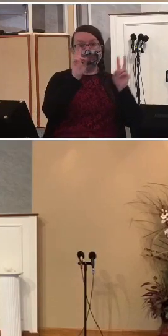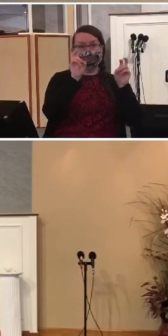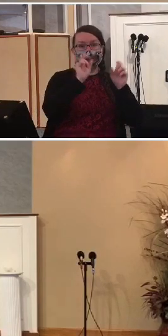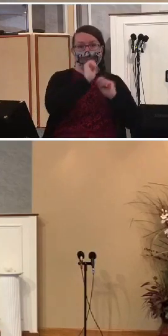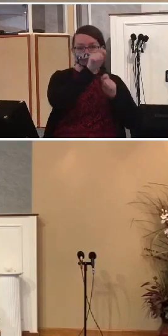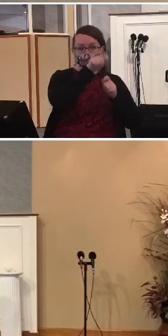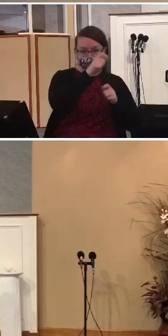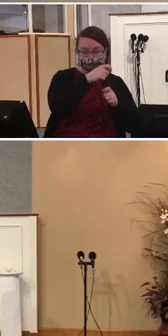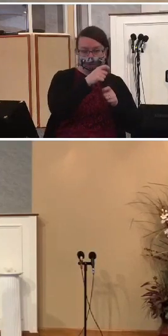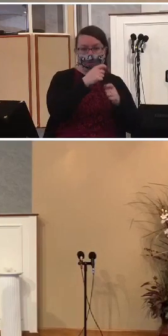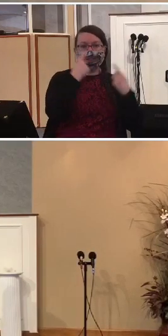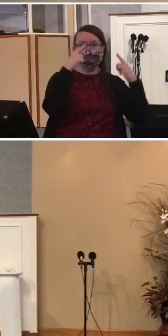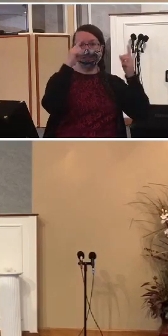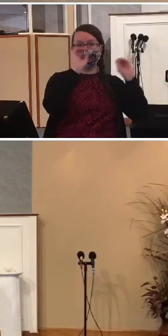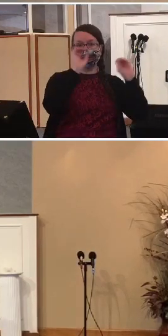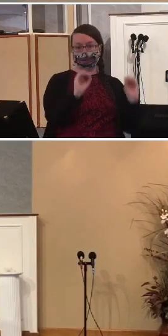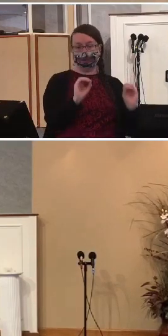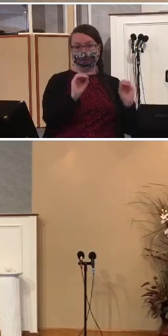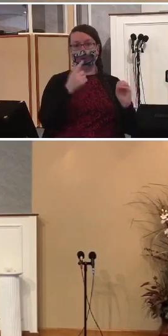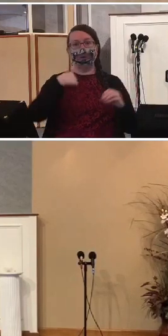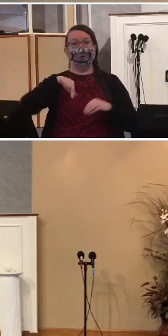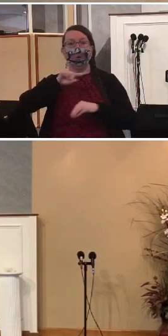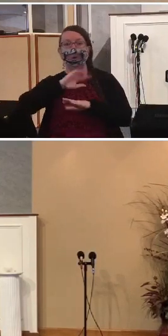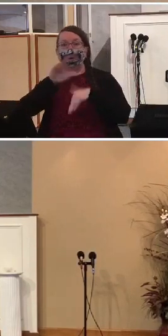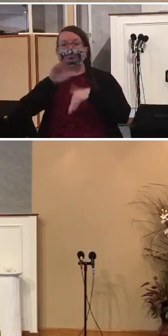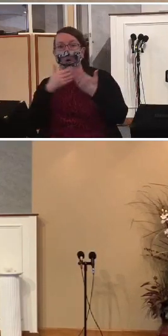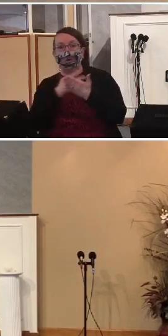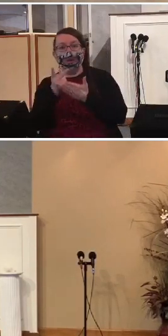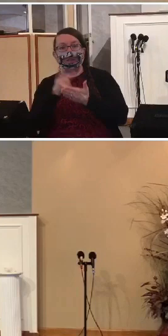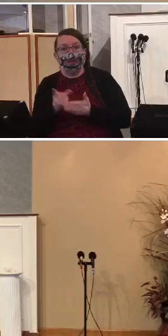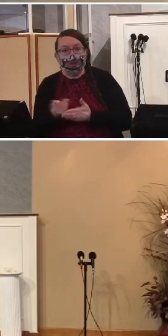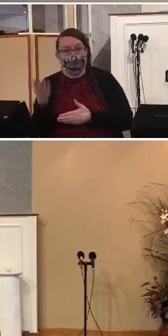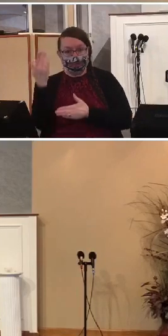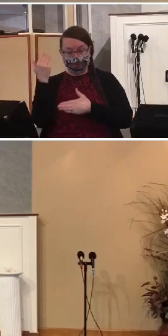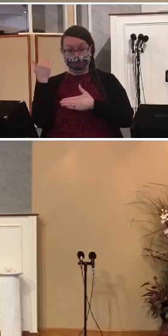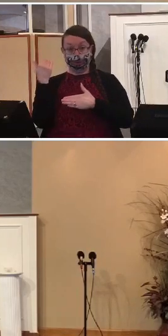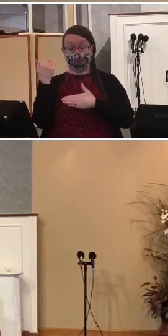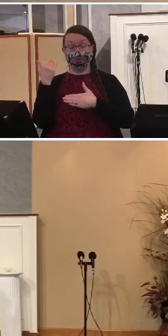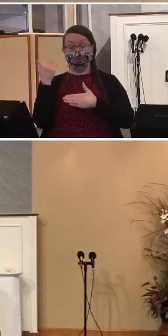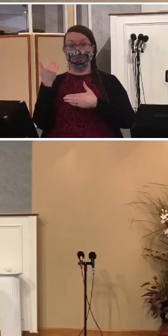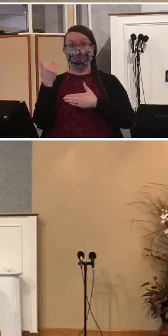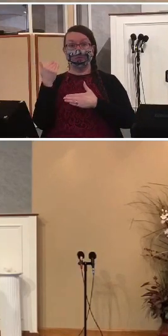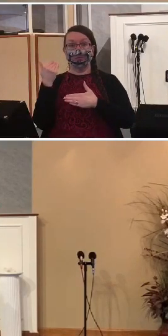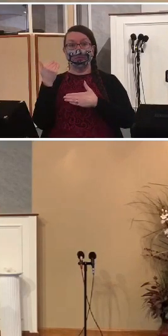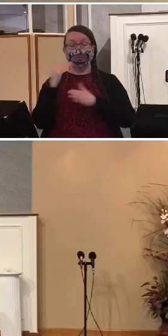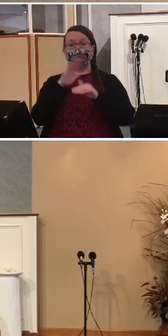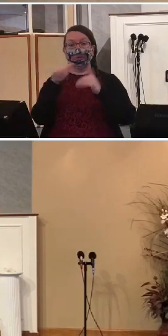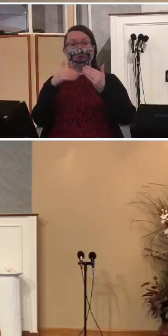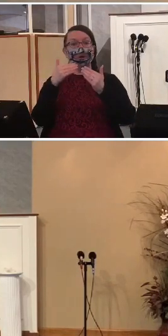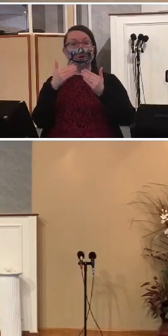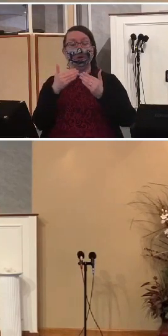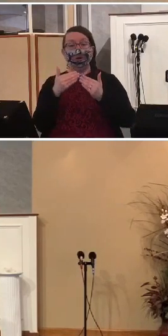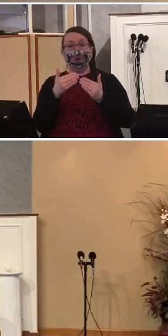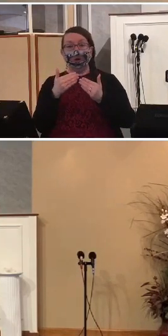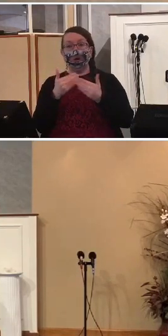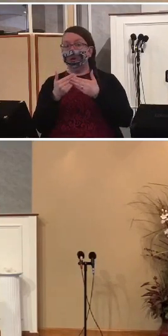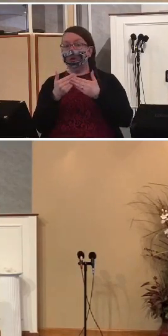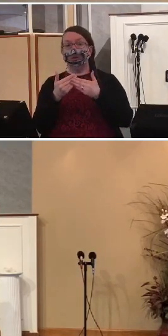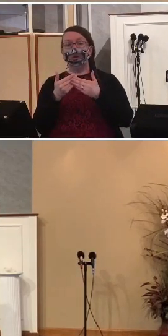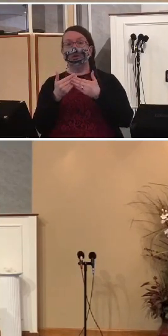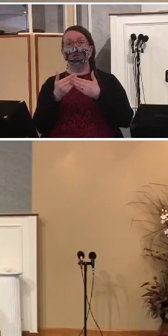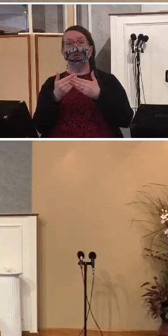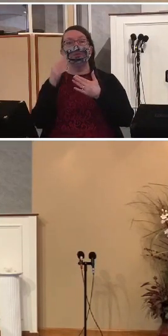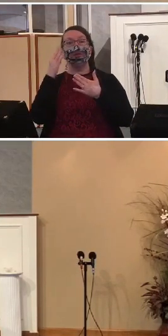hemos regresado a las casas con nuestras redes vacías y que nos hemos quedado corto de lo que se ha sucedido y hemos faltado en